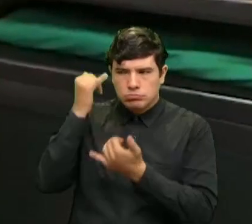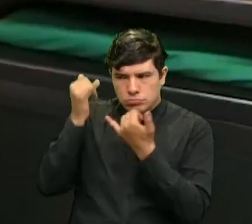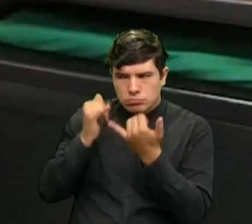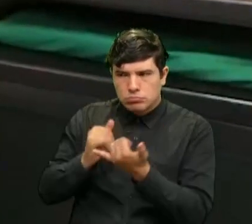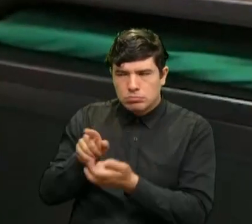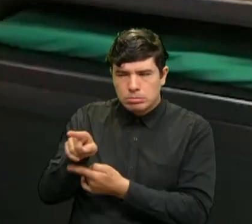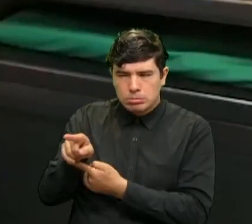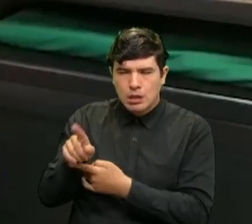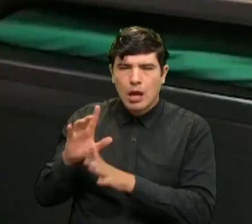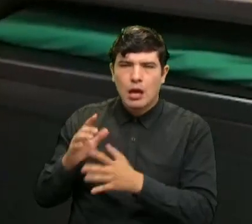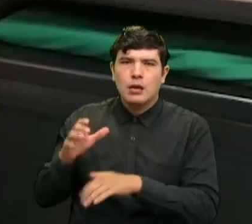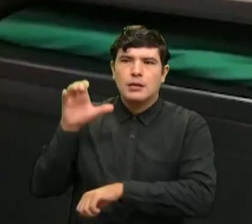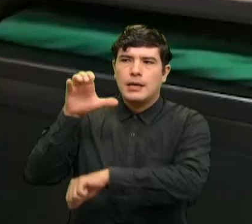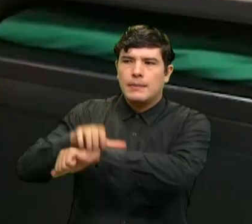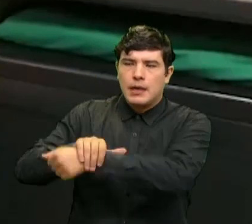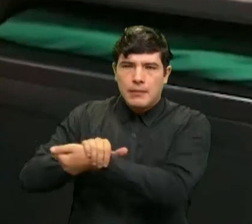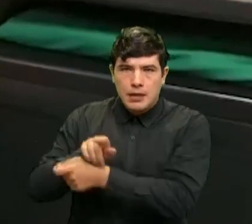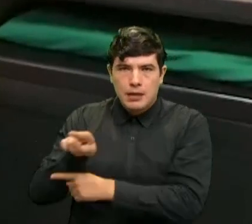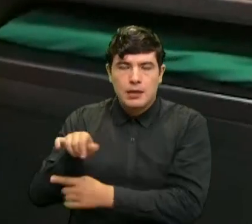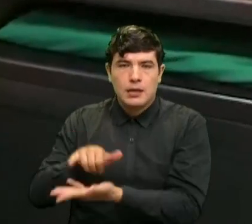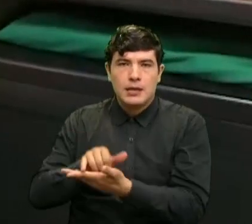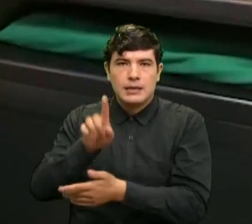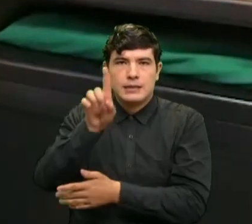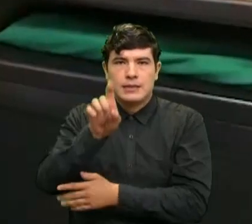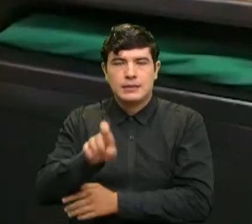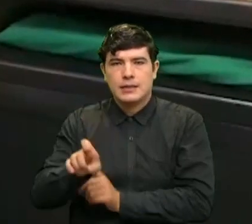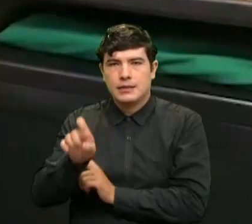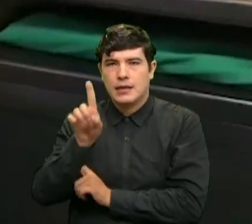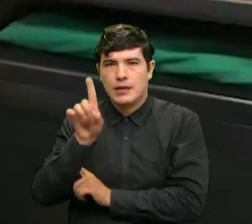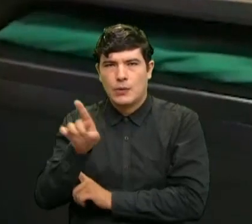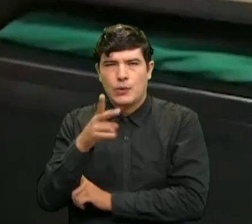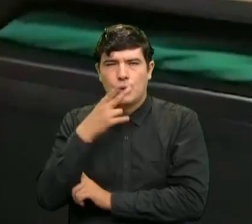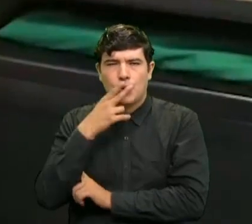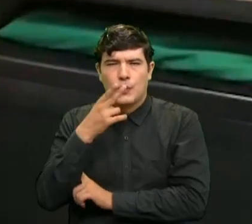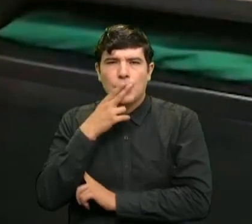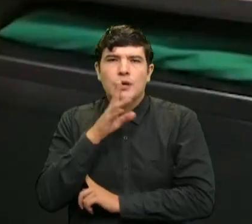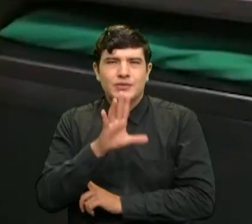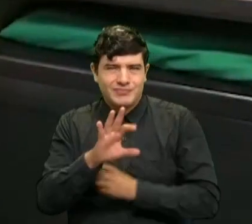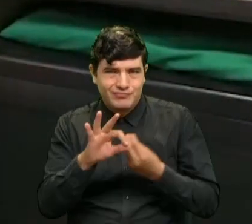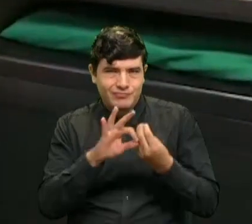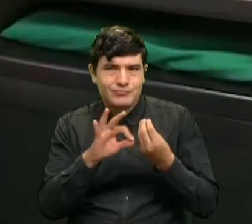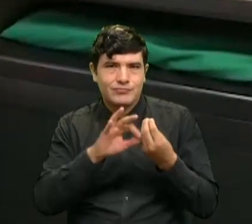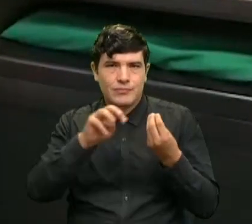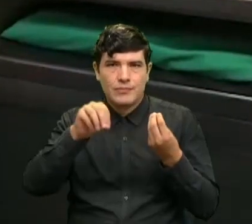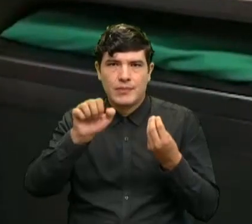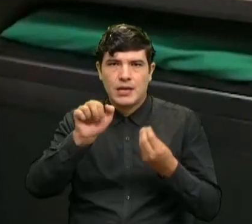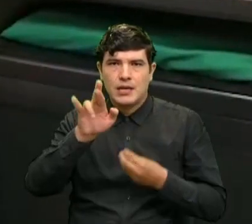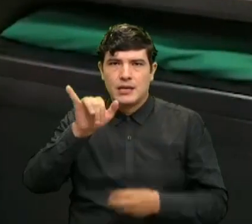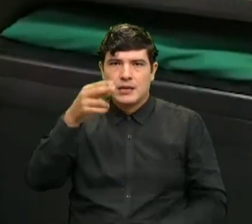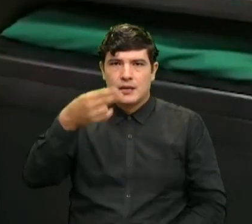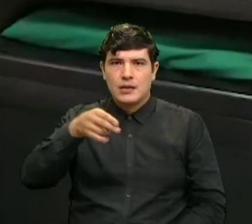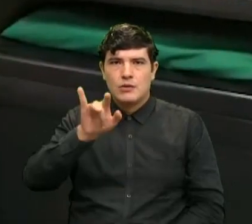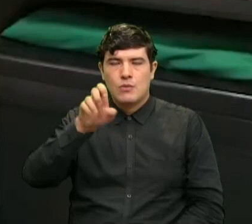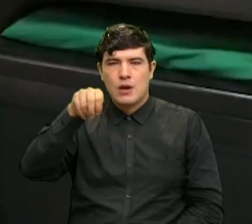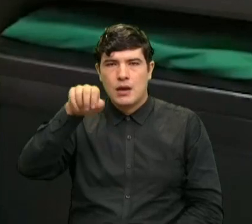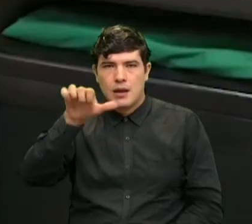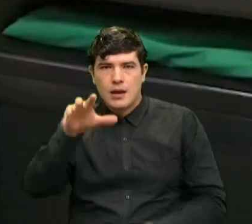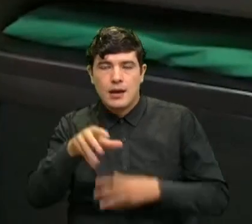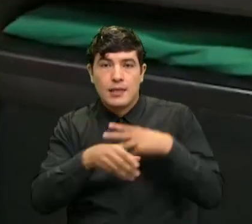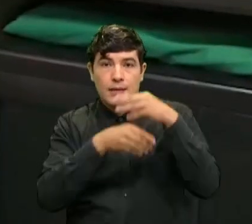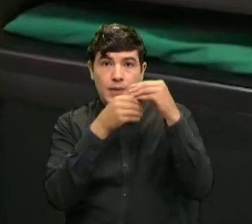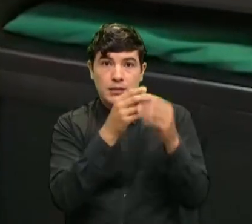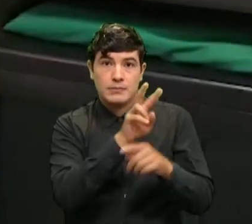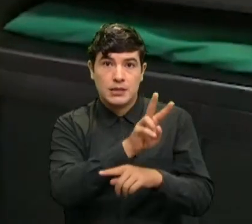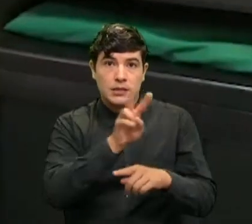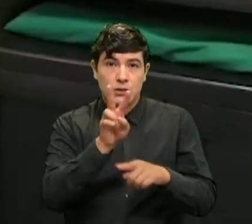poder 61 cigarrillos con la característica a la marihuana, igualmente 22 bolsas